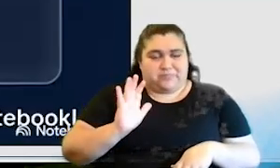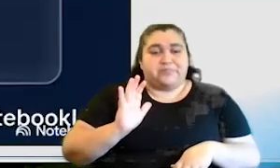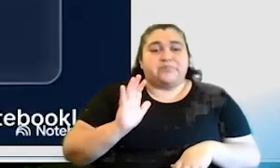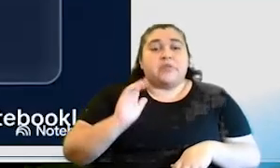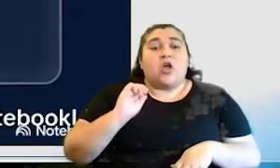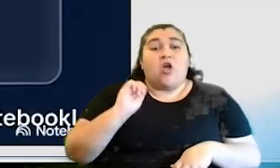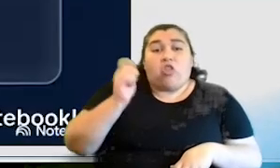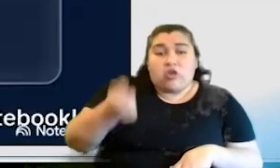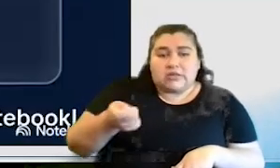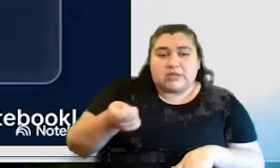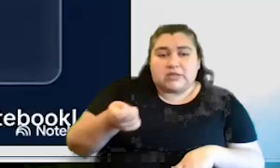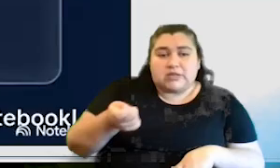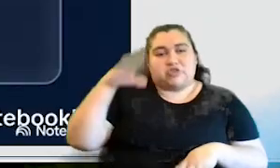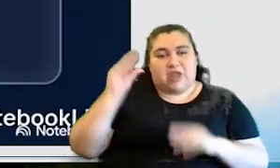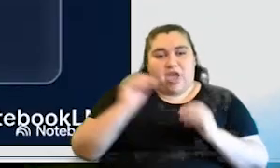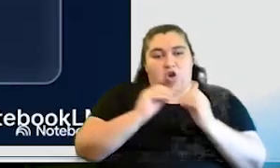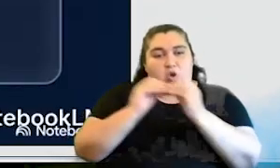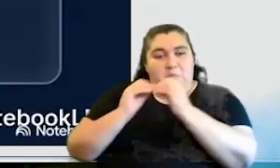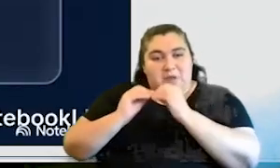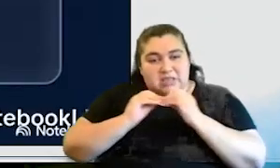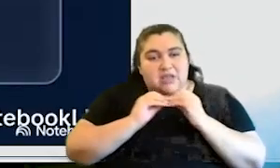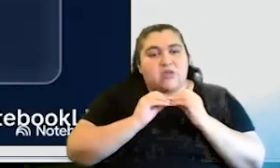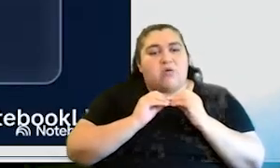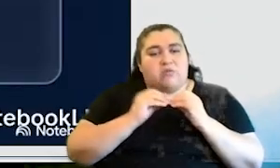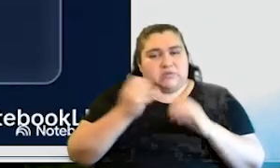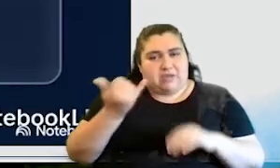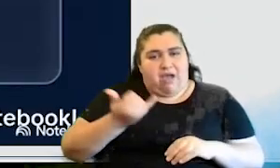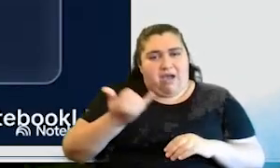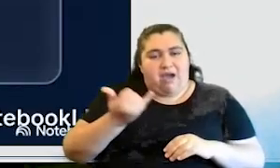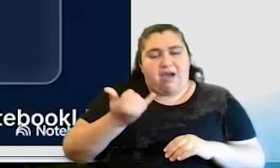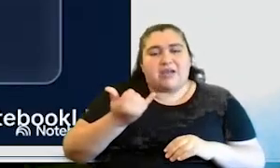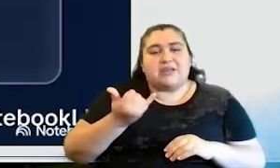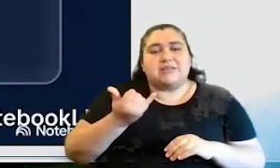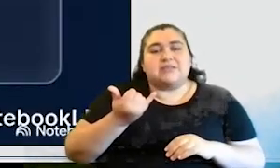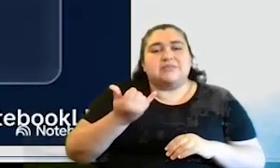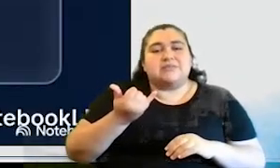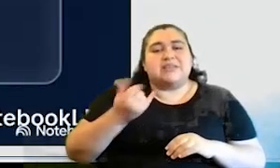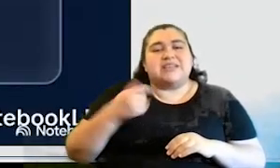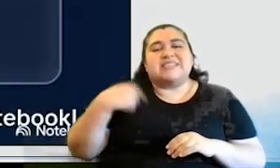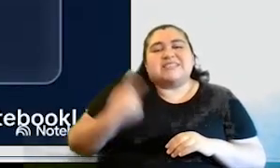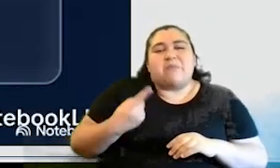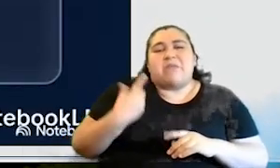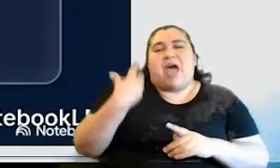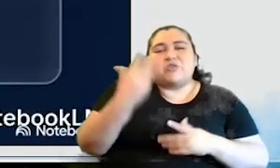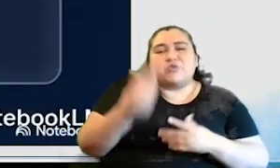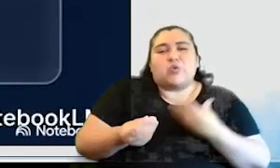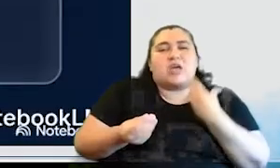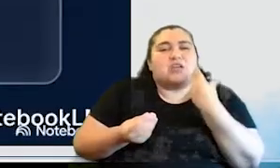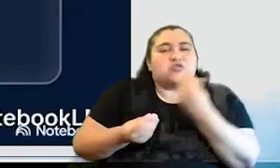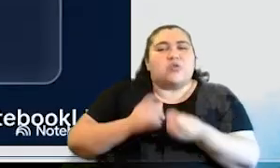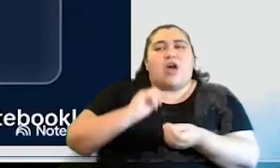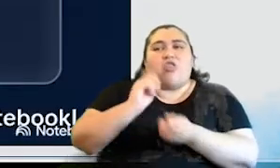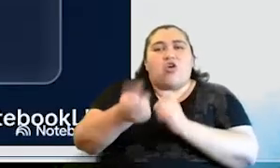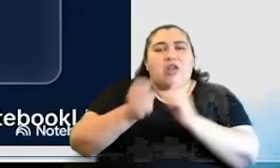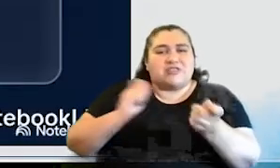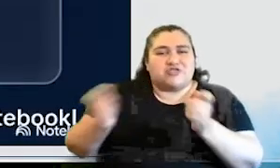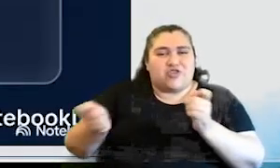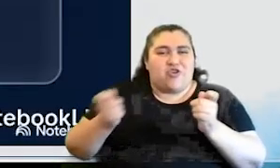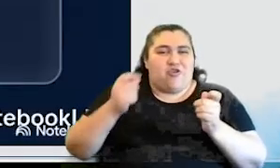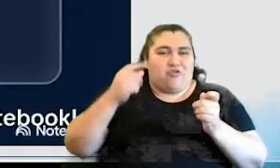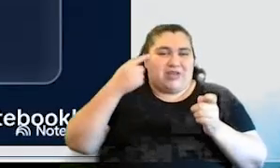Muchos compañeros sé que tienen este hábito solidario de donar a distintas